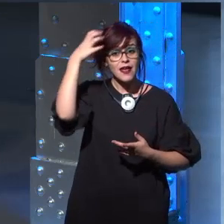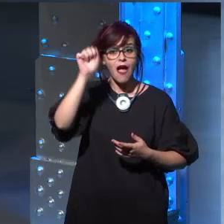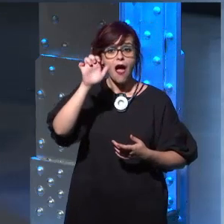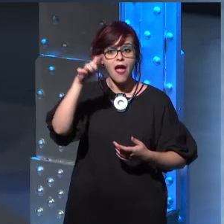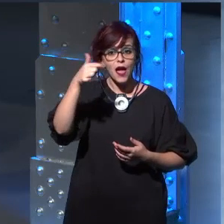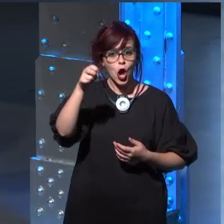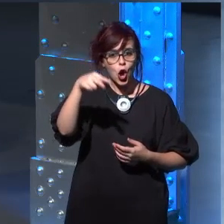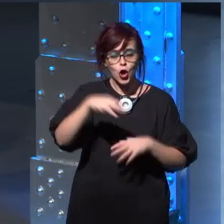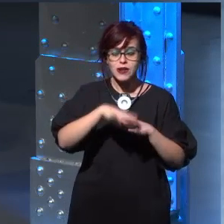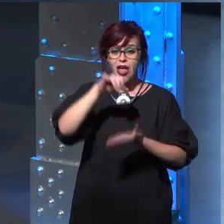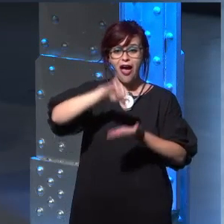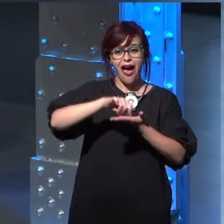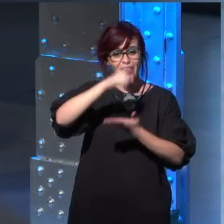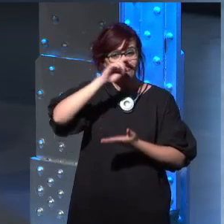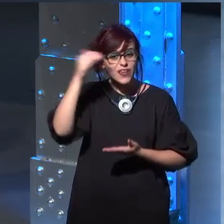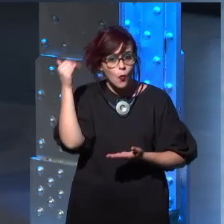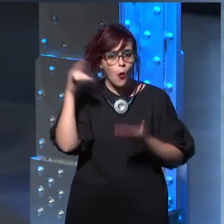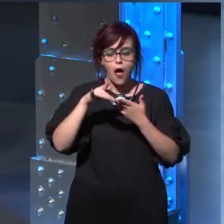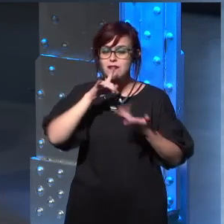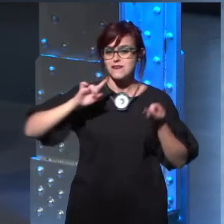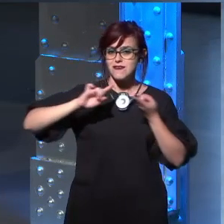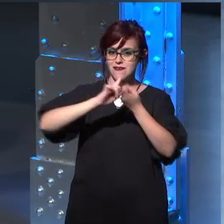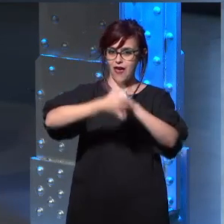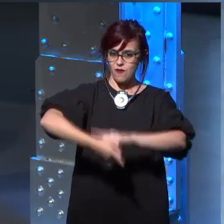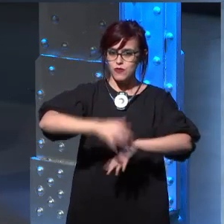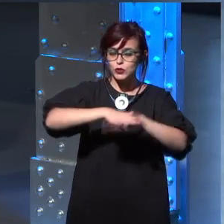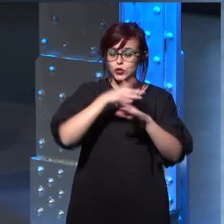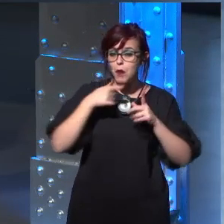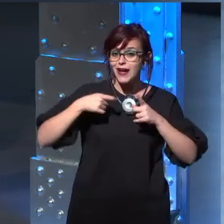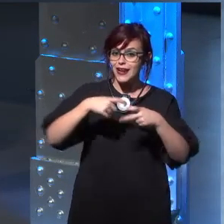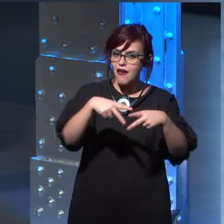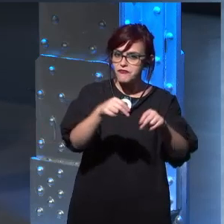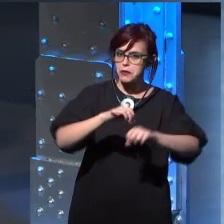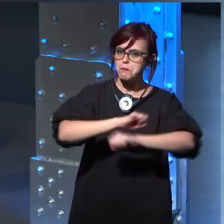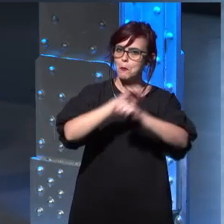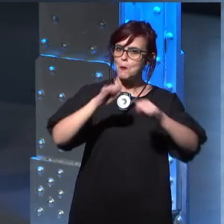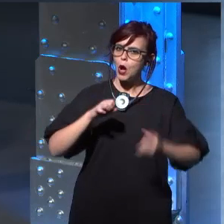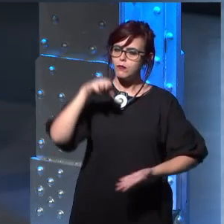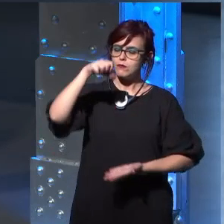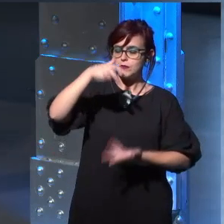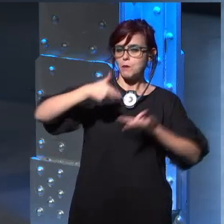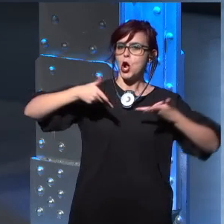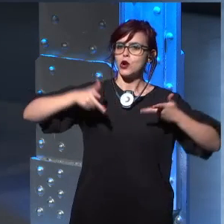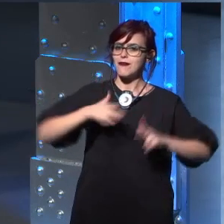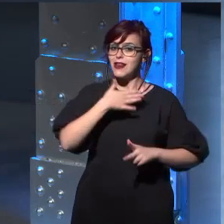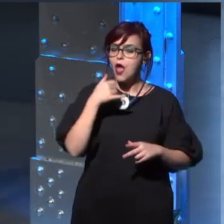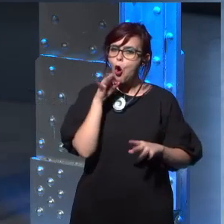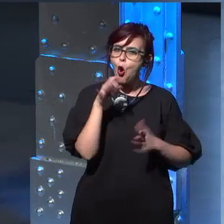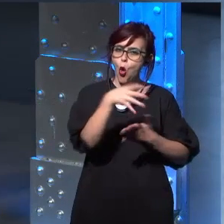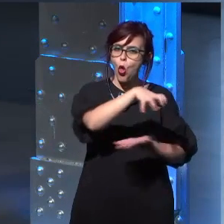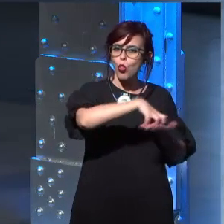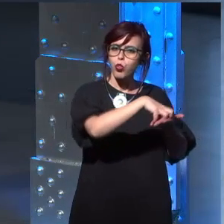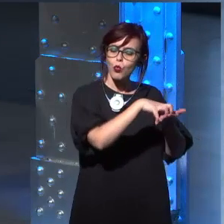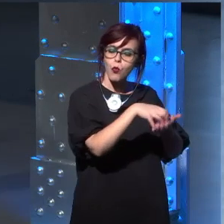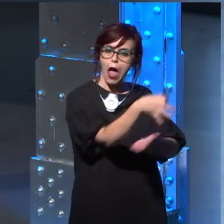convertiría a Antigua en el asentamiento real cuando las guerras hubieran terminado, mientras que otros creían que gobernaría desde Rocadragón, la